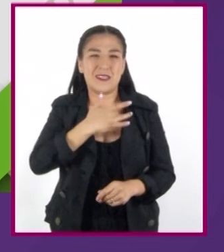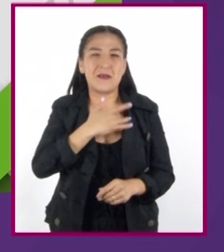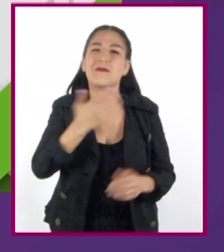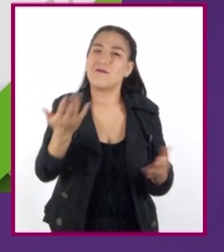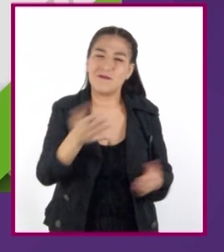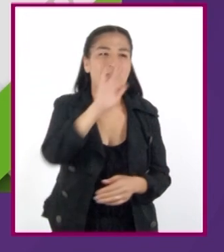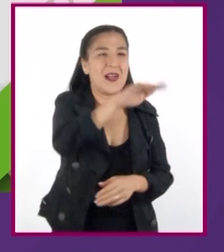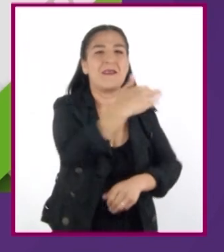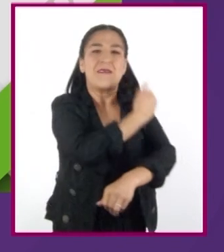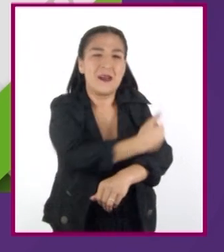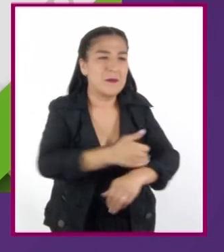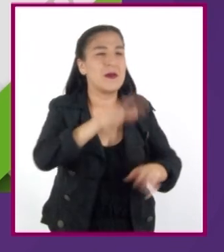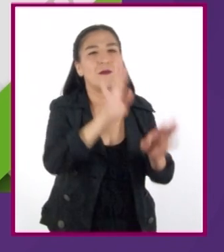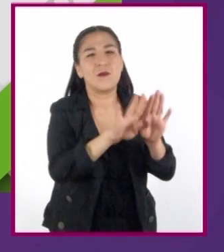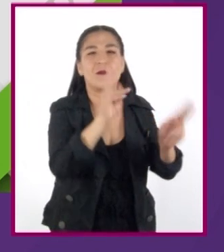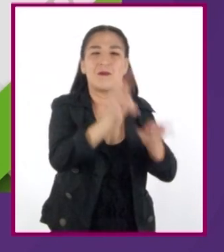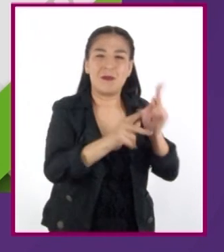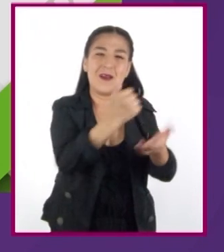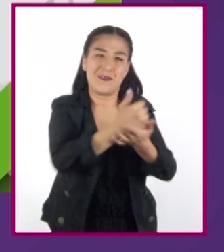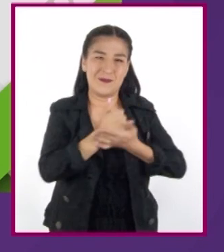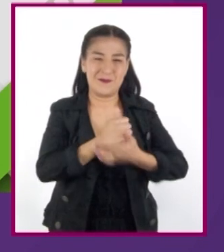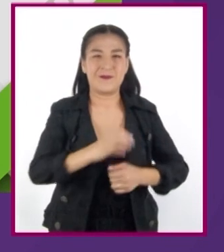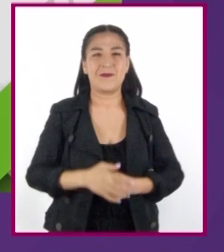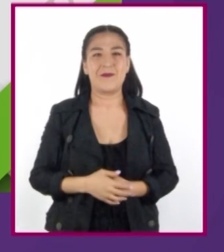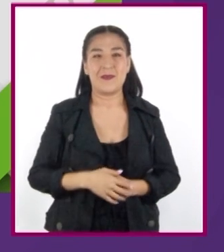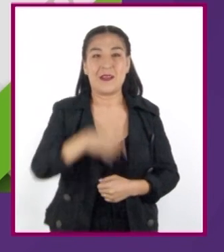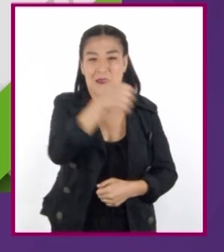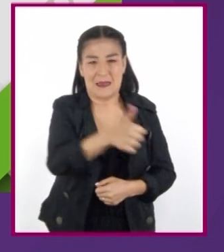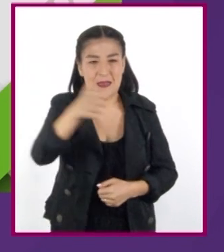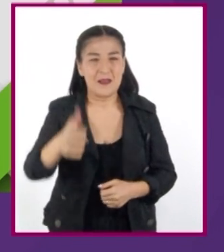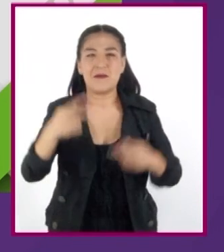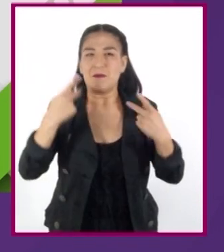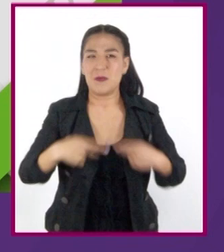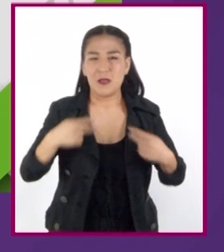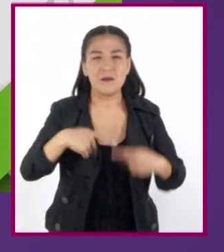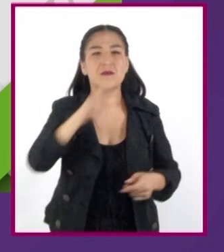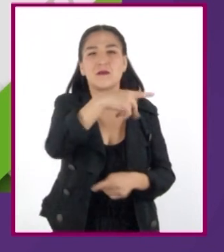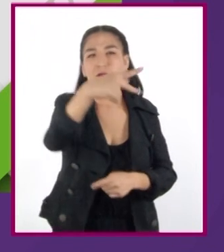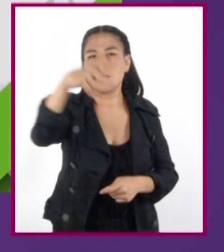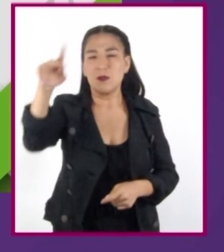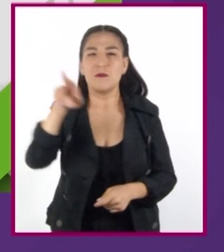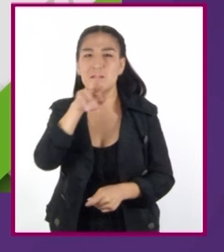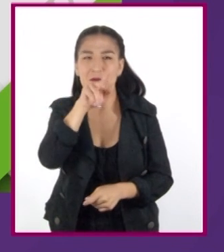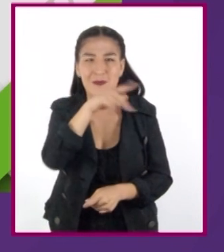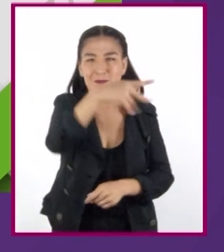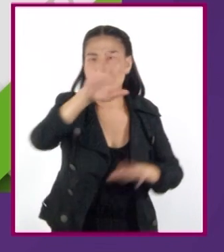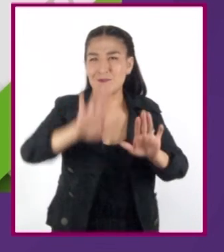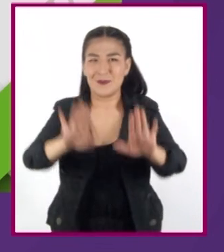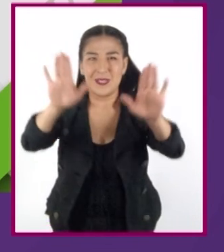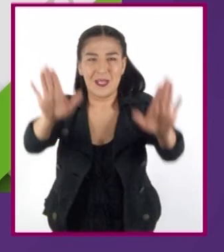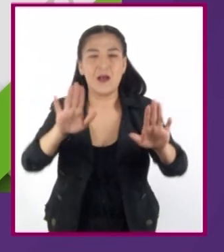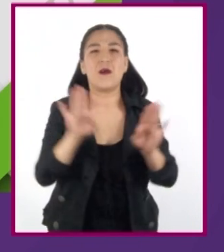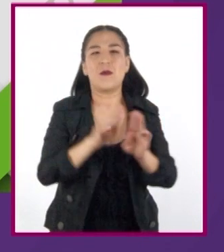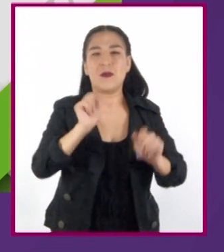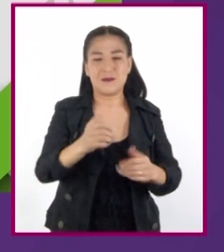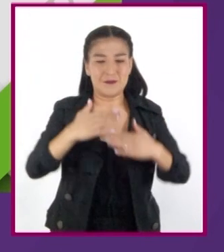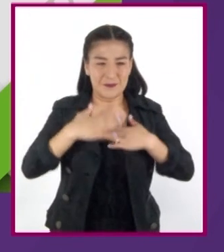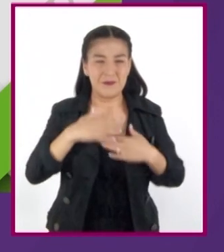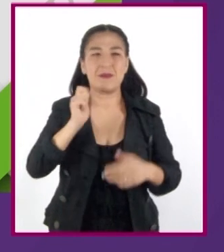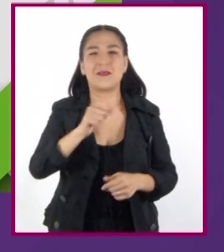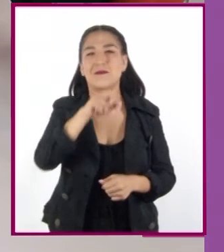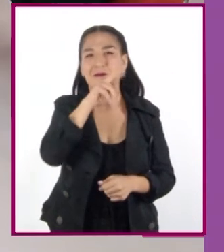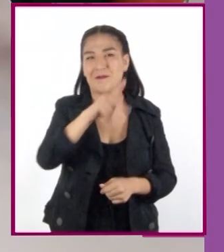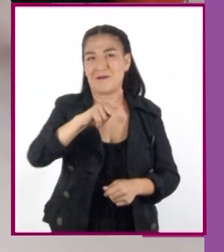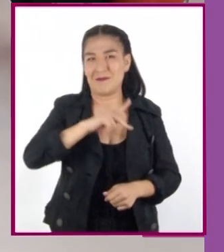puedan hacer algo. Que cada quien se preocupe por sus emociones y que dejen que los demás se preocupen por las emociones de